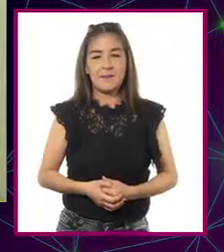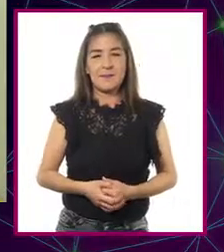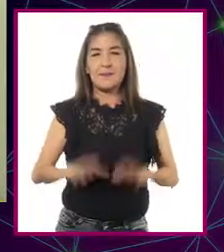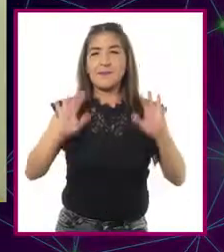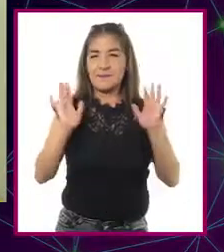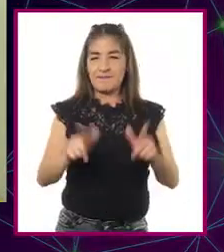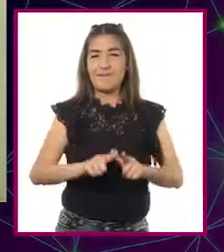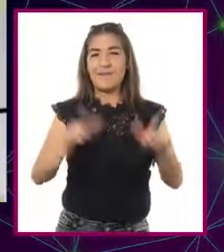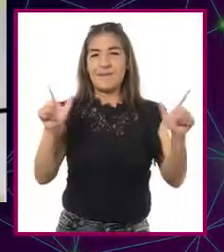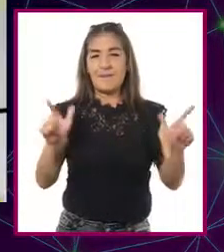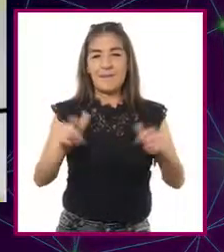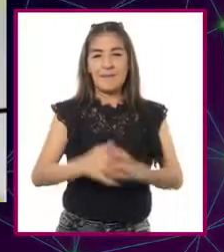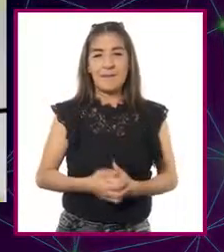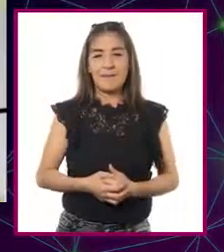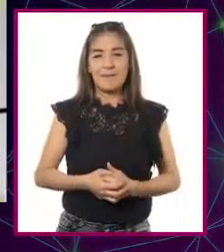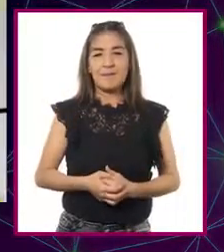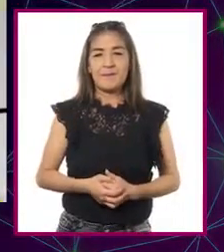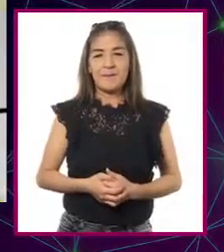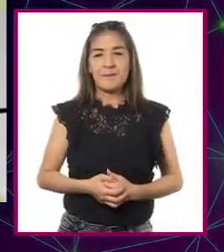Listo.